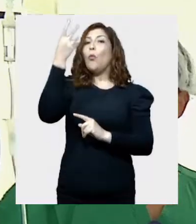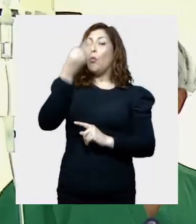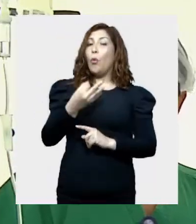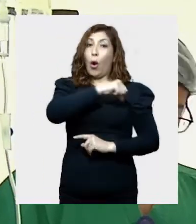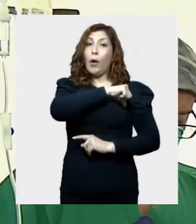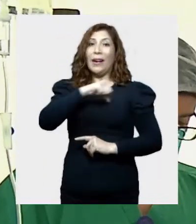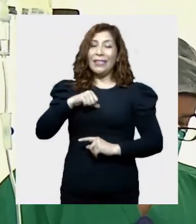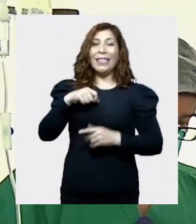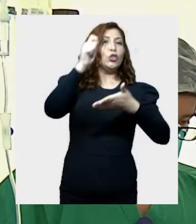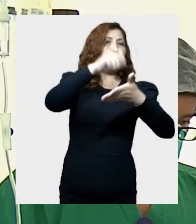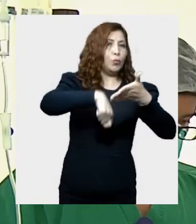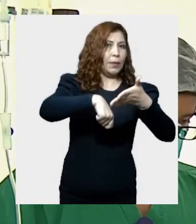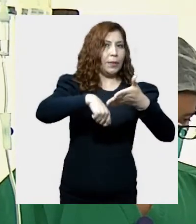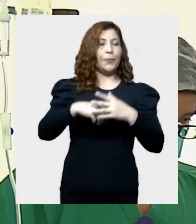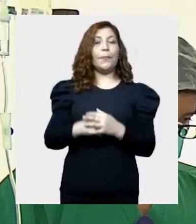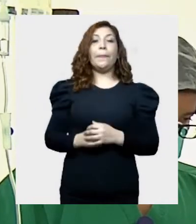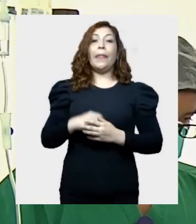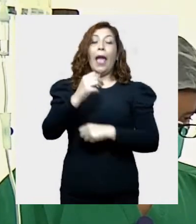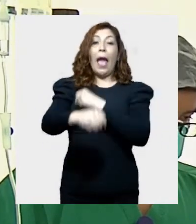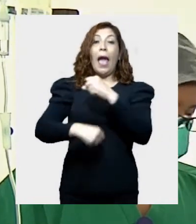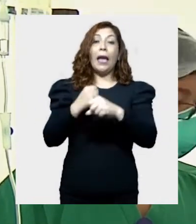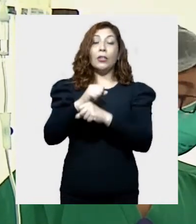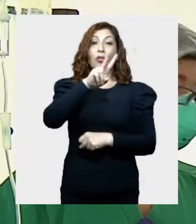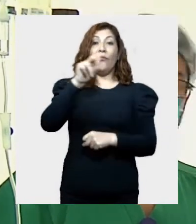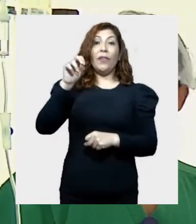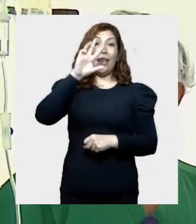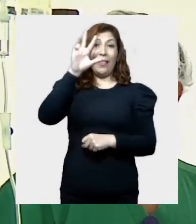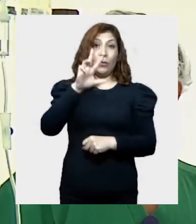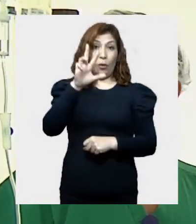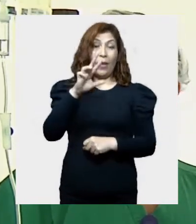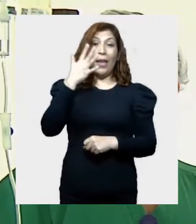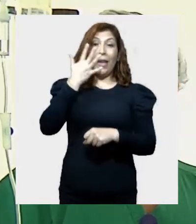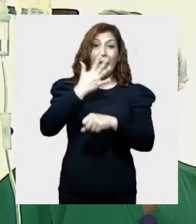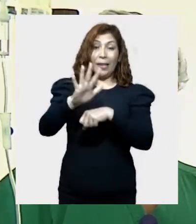quirúrgicas suspendidas. En el año 2019